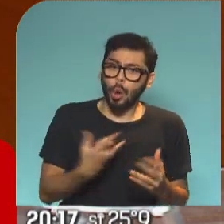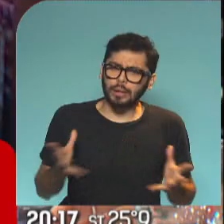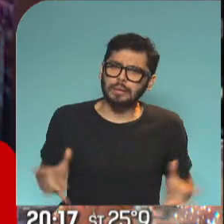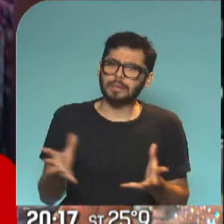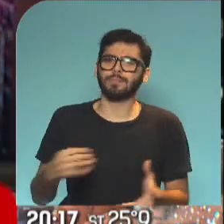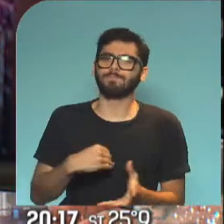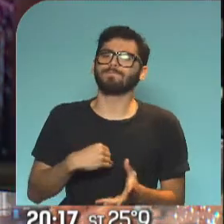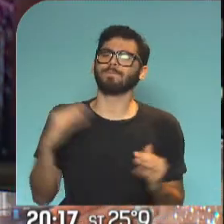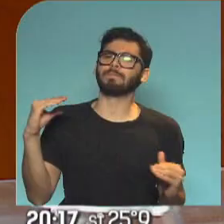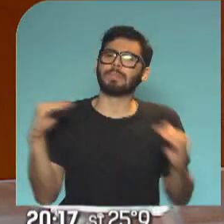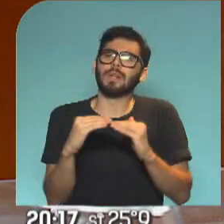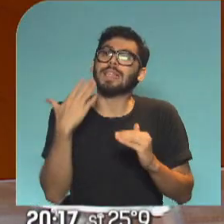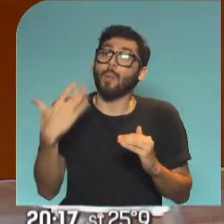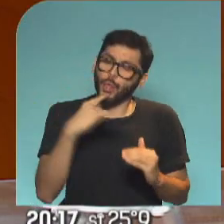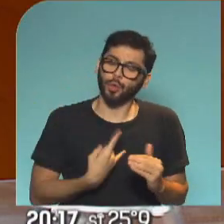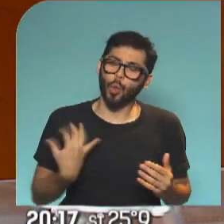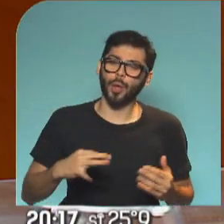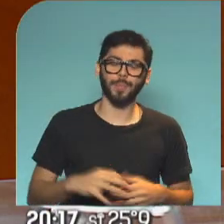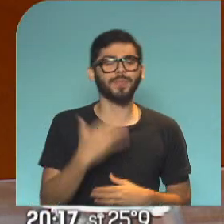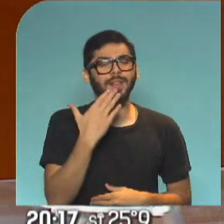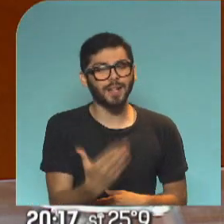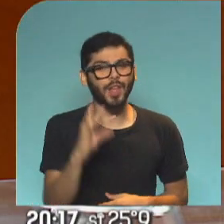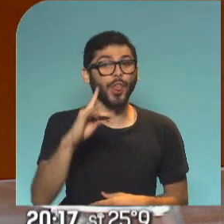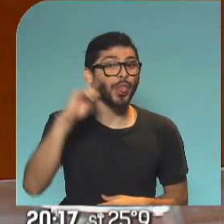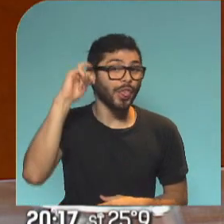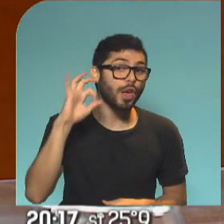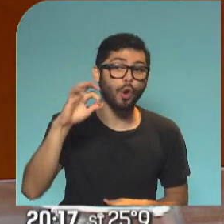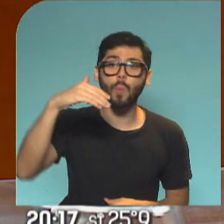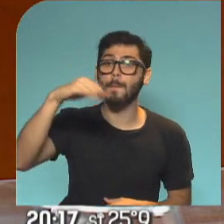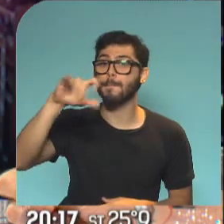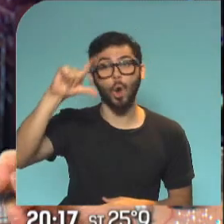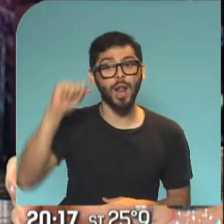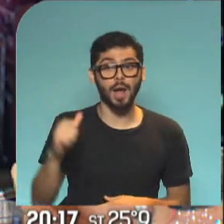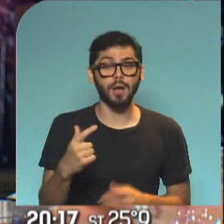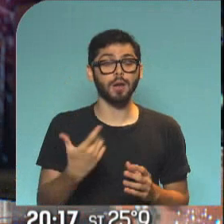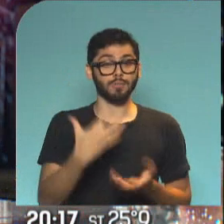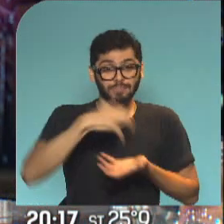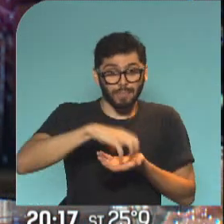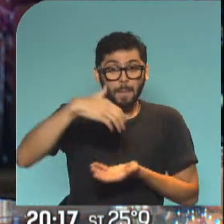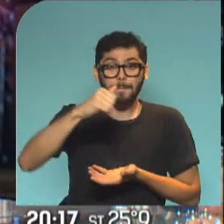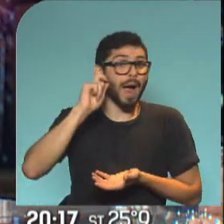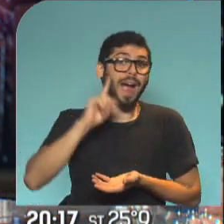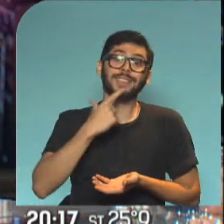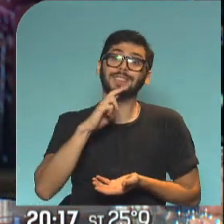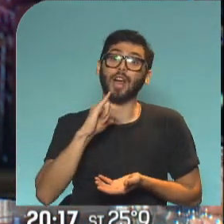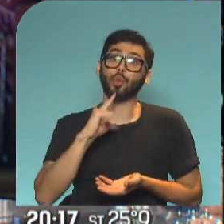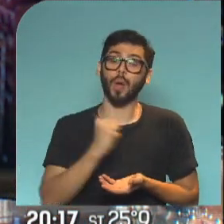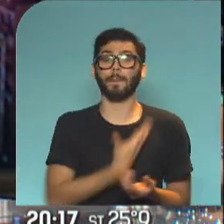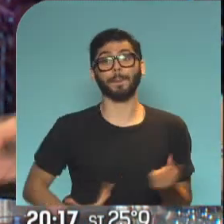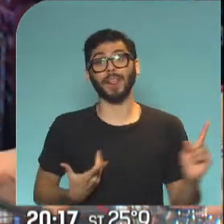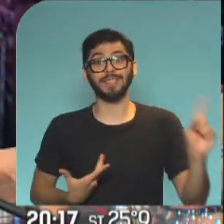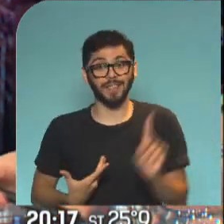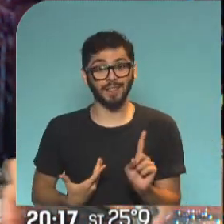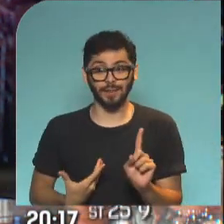digo manera muchas gracias muchas gracias el presidente del consejo de la magistratura aquí en nuestros estudios en la semana en la que más